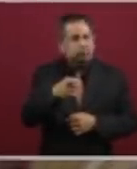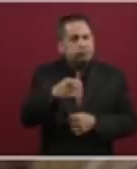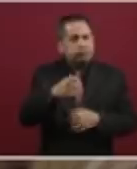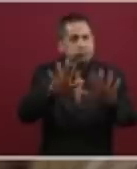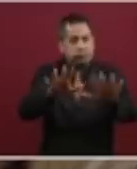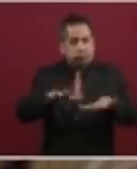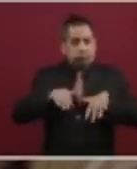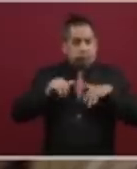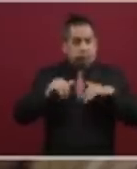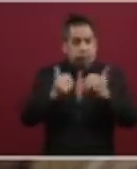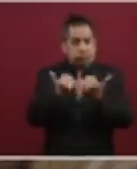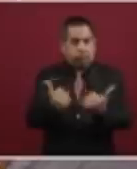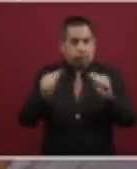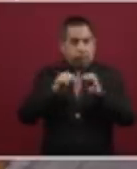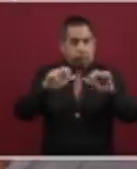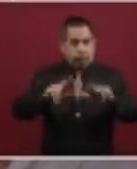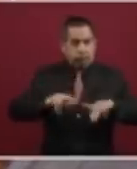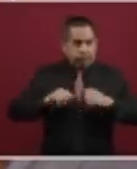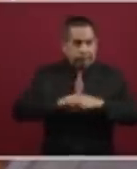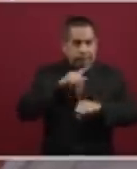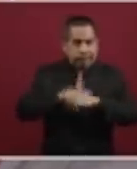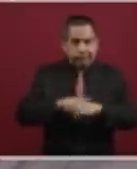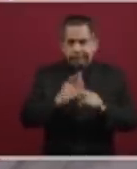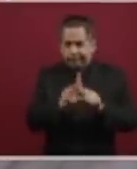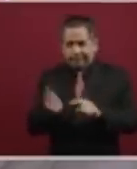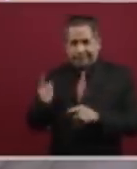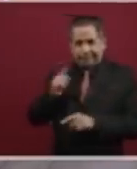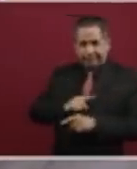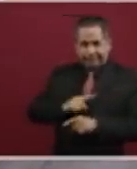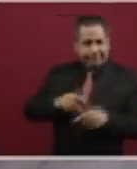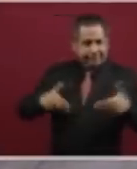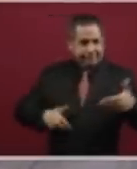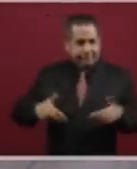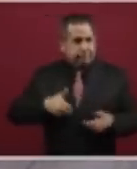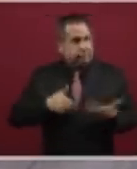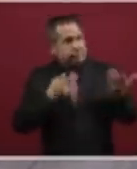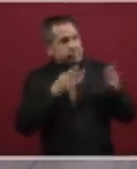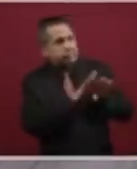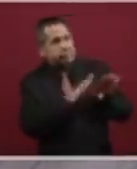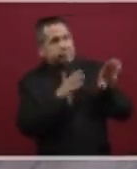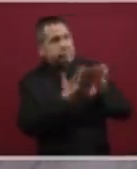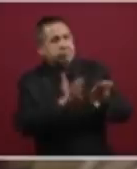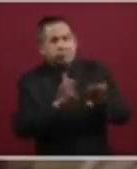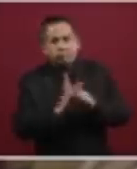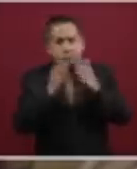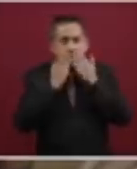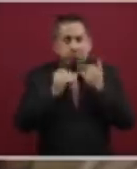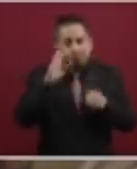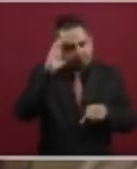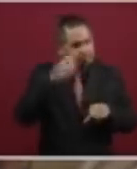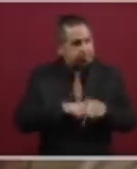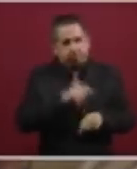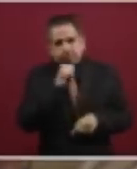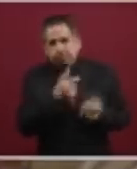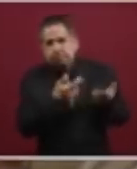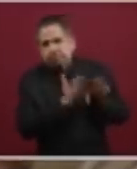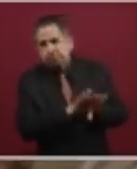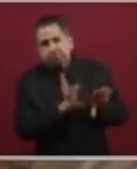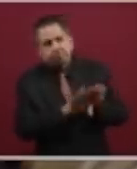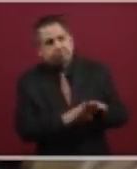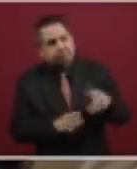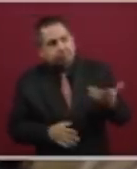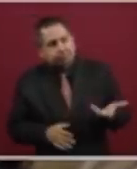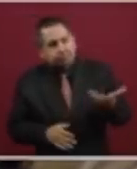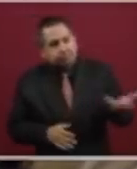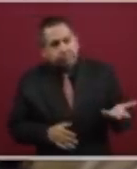del Auditorio Nacional, que muchas veces estaban cerrados por no tener una actividad cultural, que finalmente la cultura es